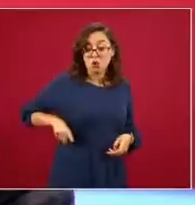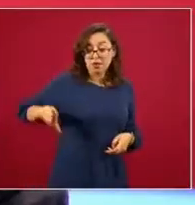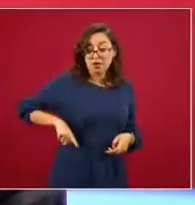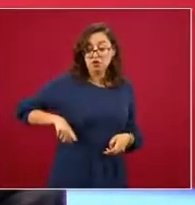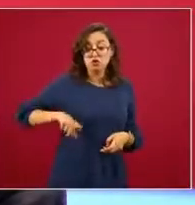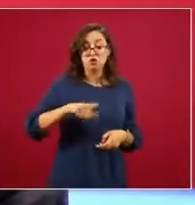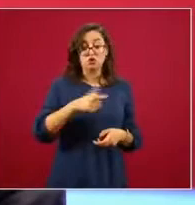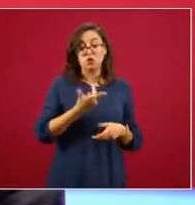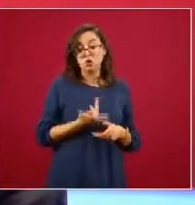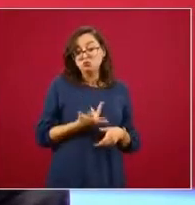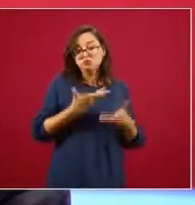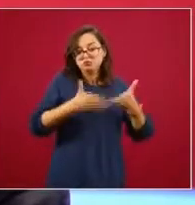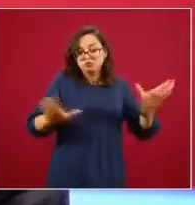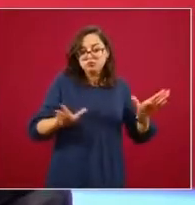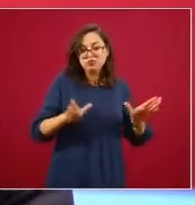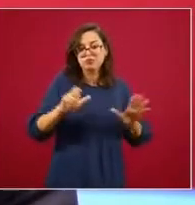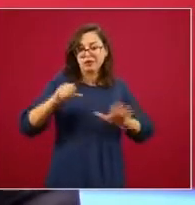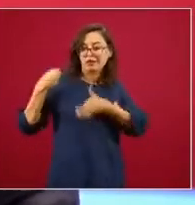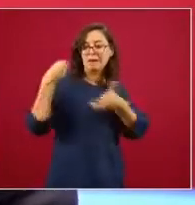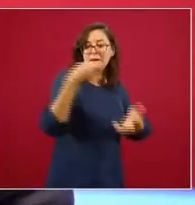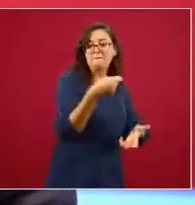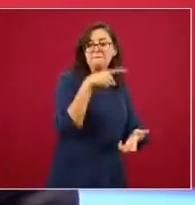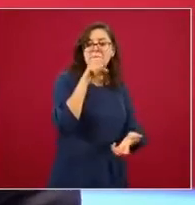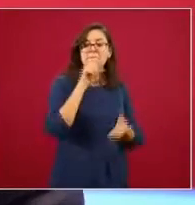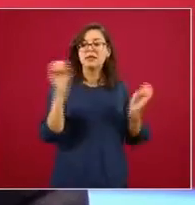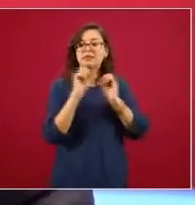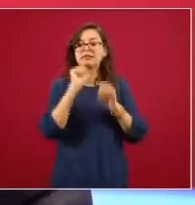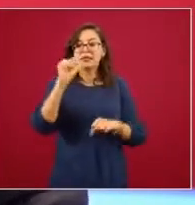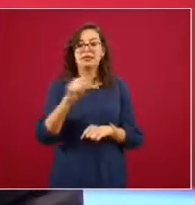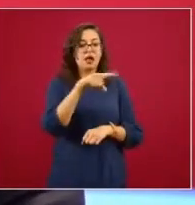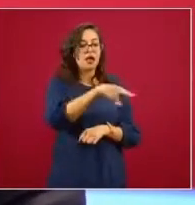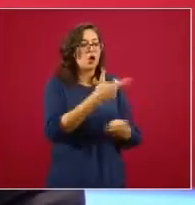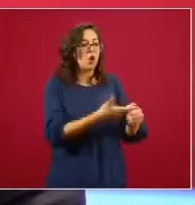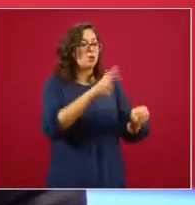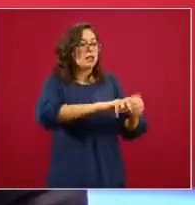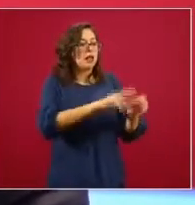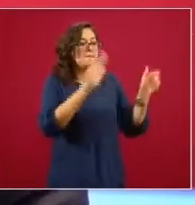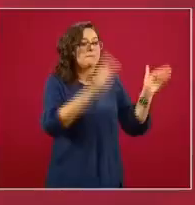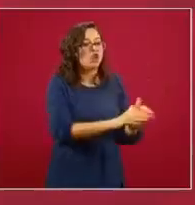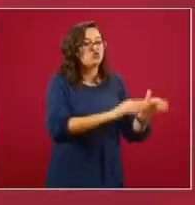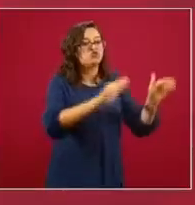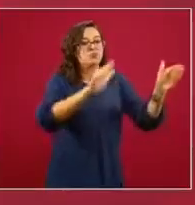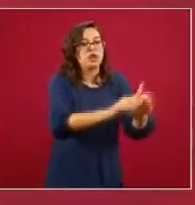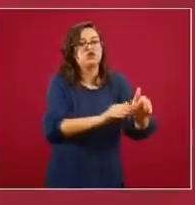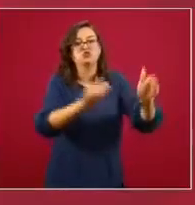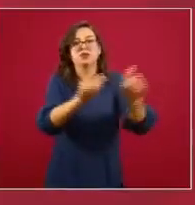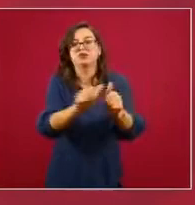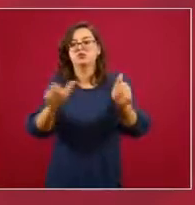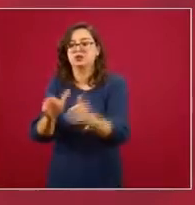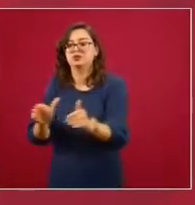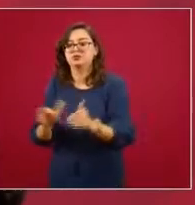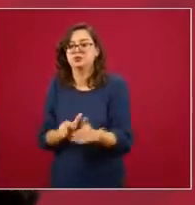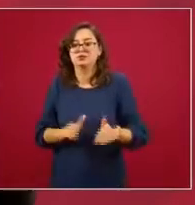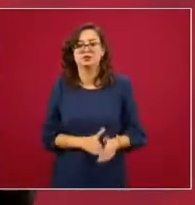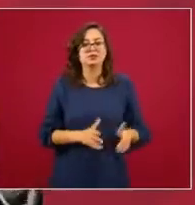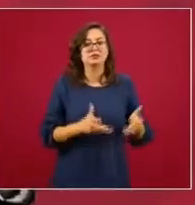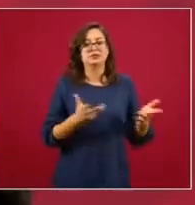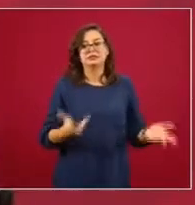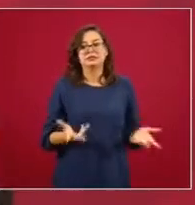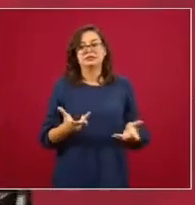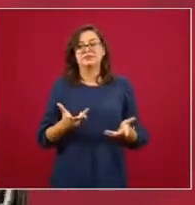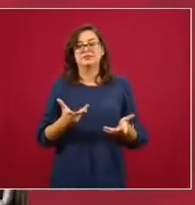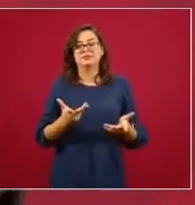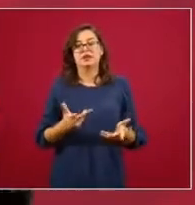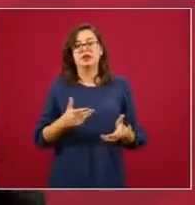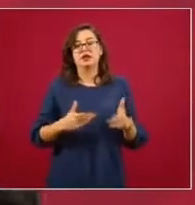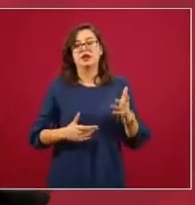en el sector público, se empezaron a reducir las capacidades funcionales del sector público. Las instalaciones ya